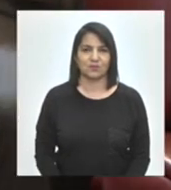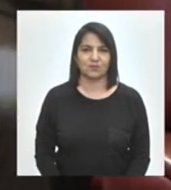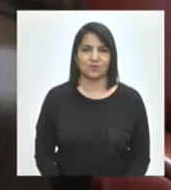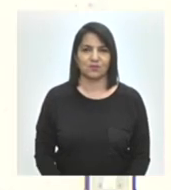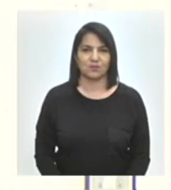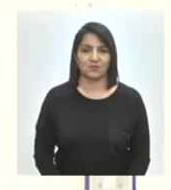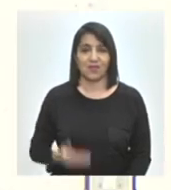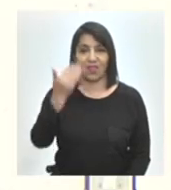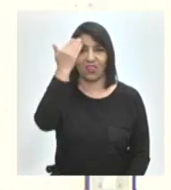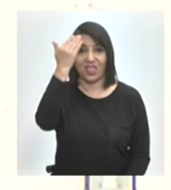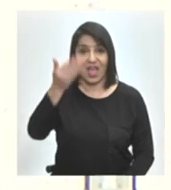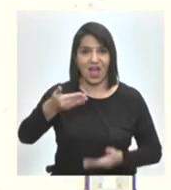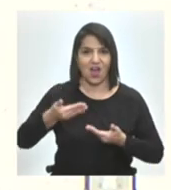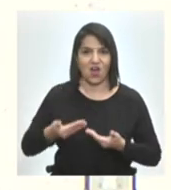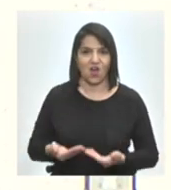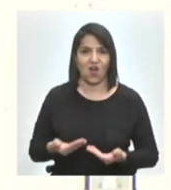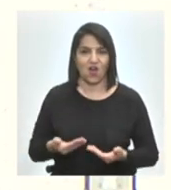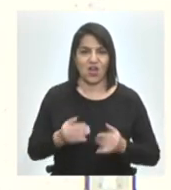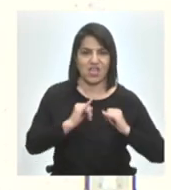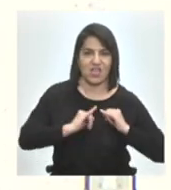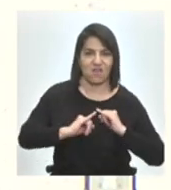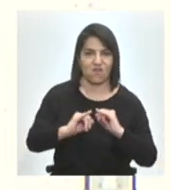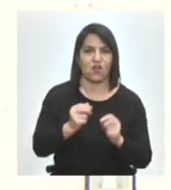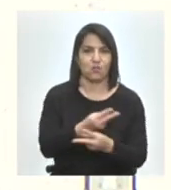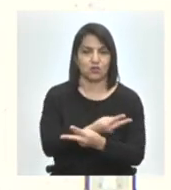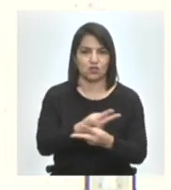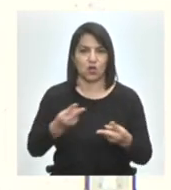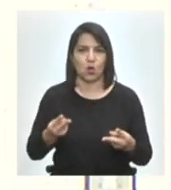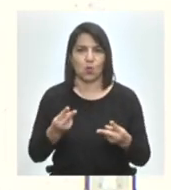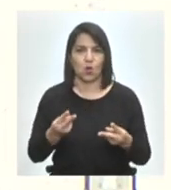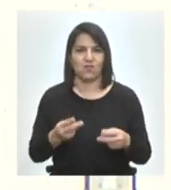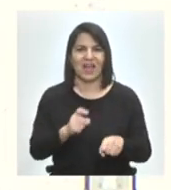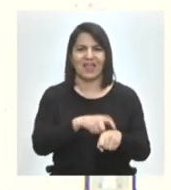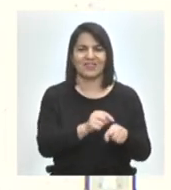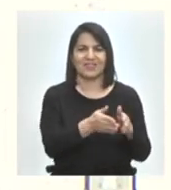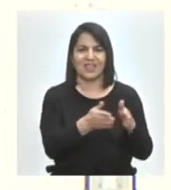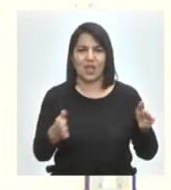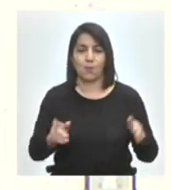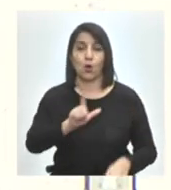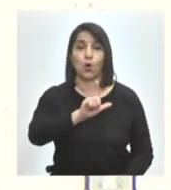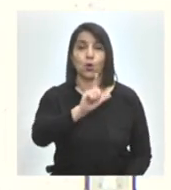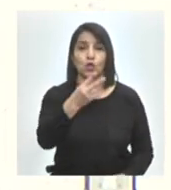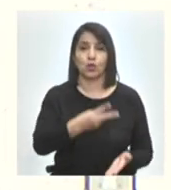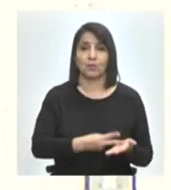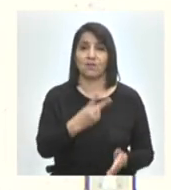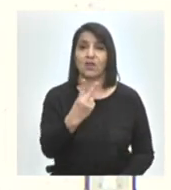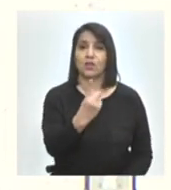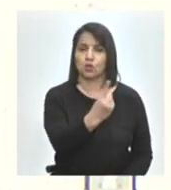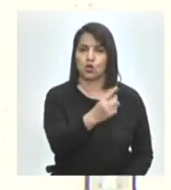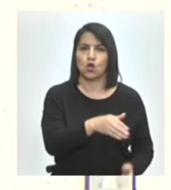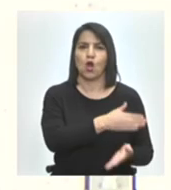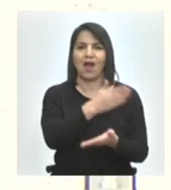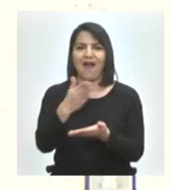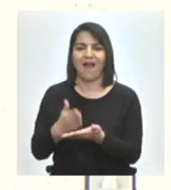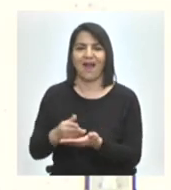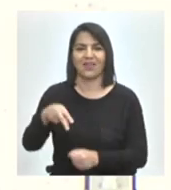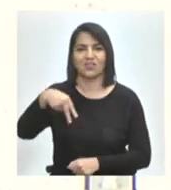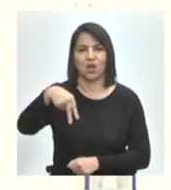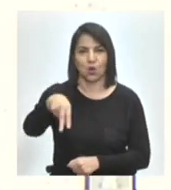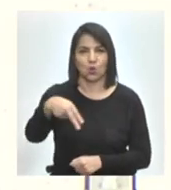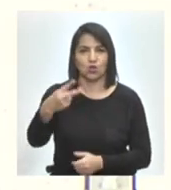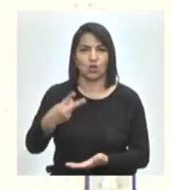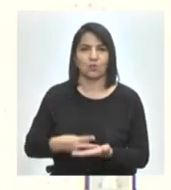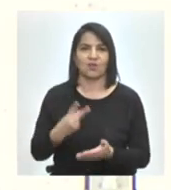El día de hoy rindo cuenta del periodo que abarca entre julio del año 2021 hasta junio del año